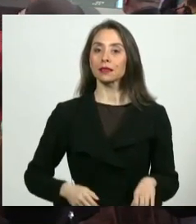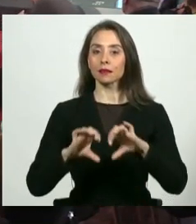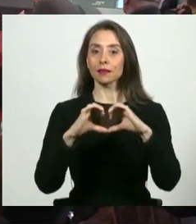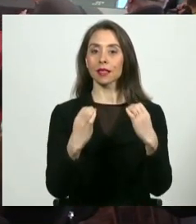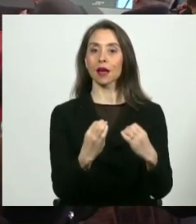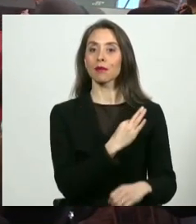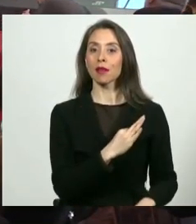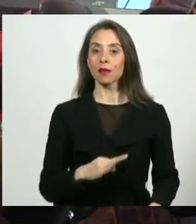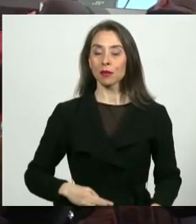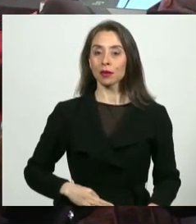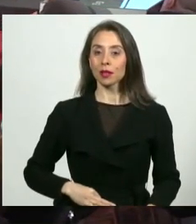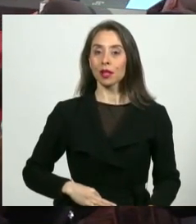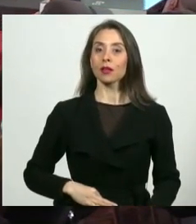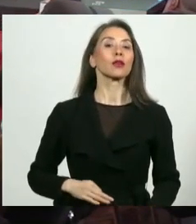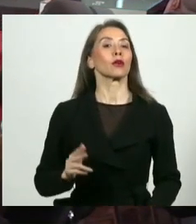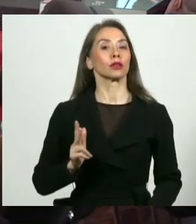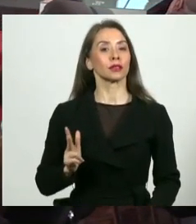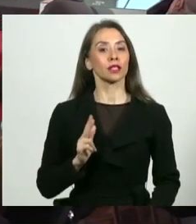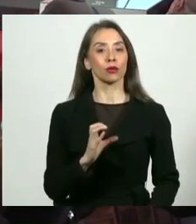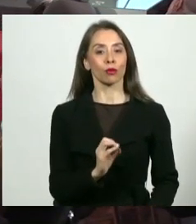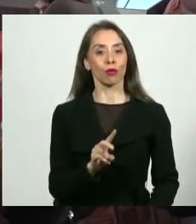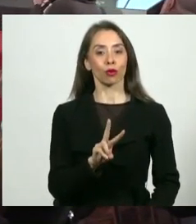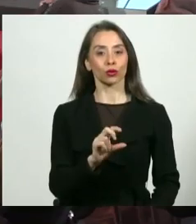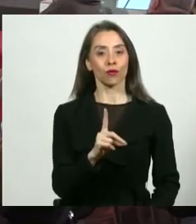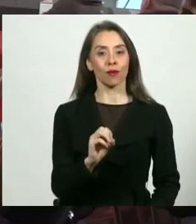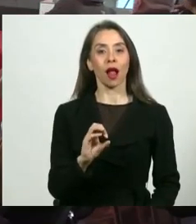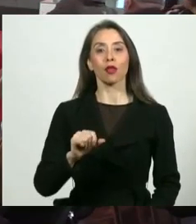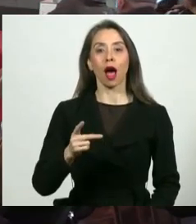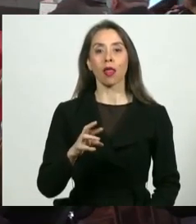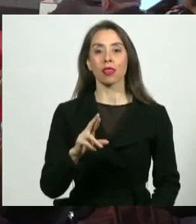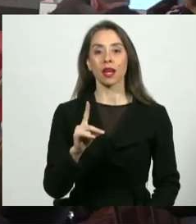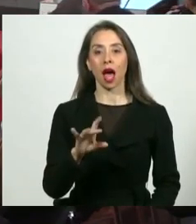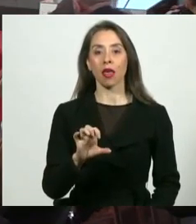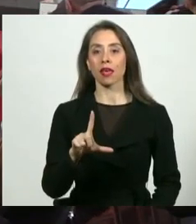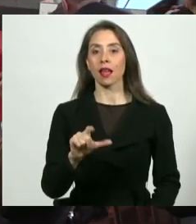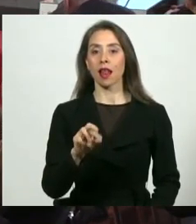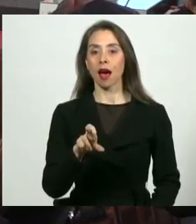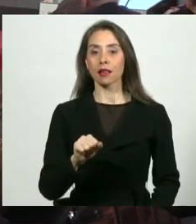Cámara de Diputados, don Osvaldo Andrade Lara.